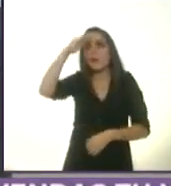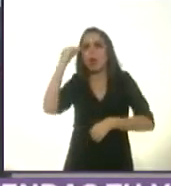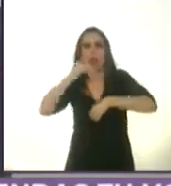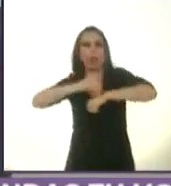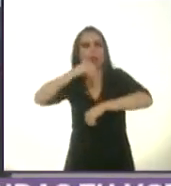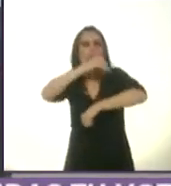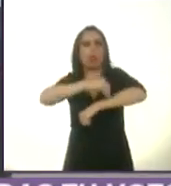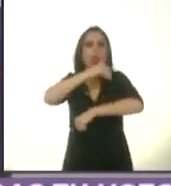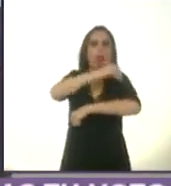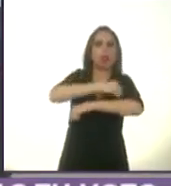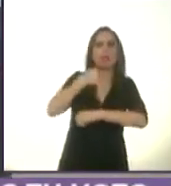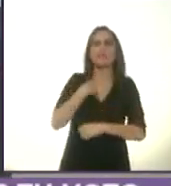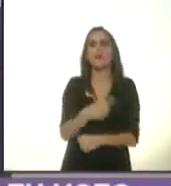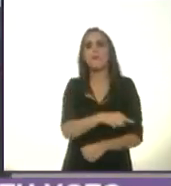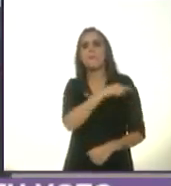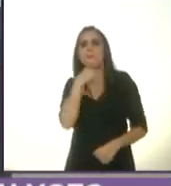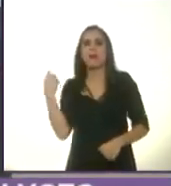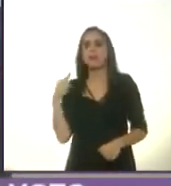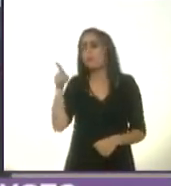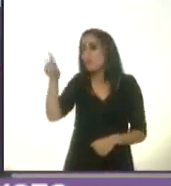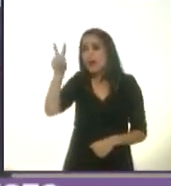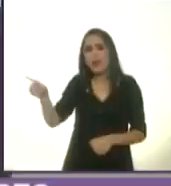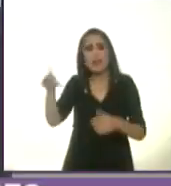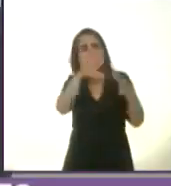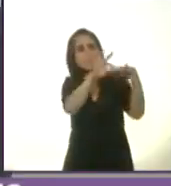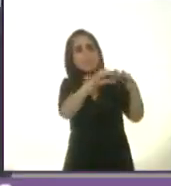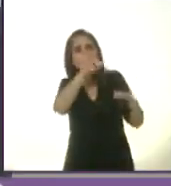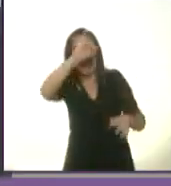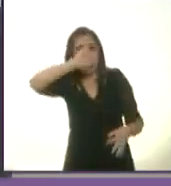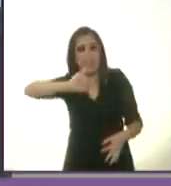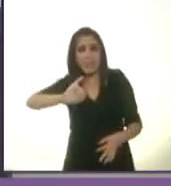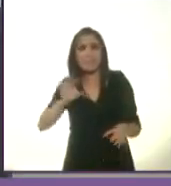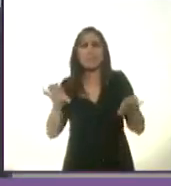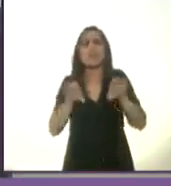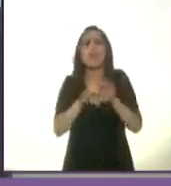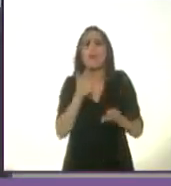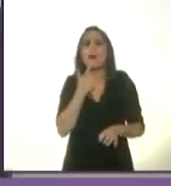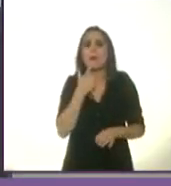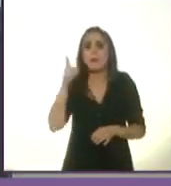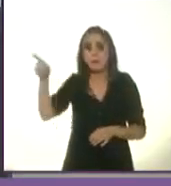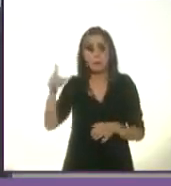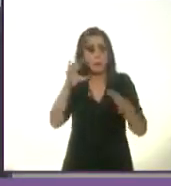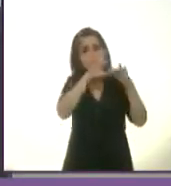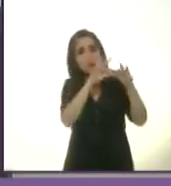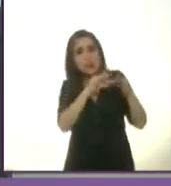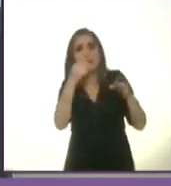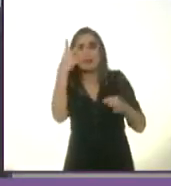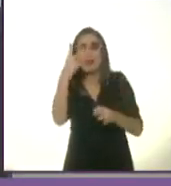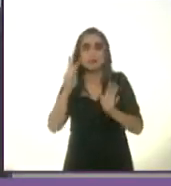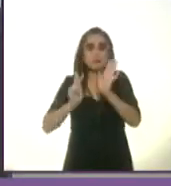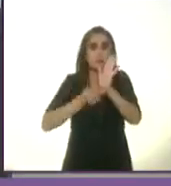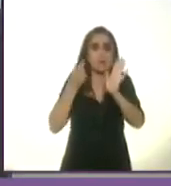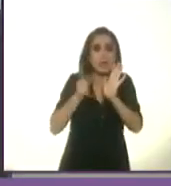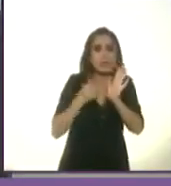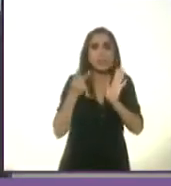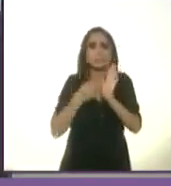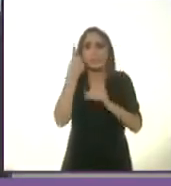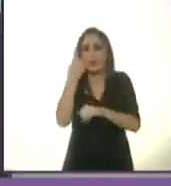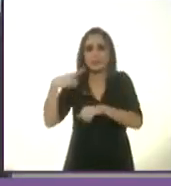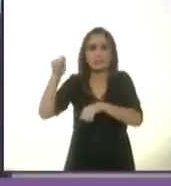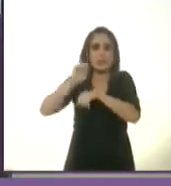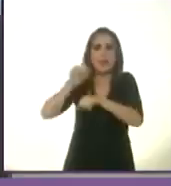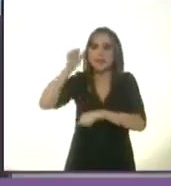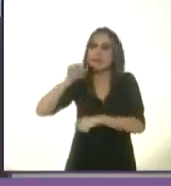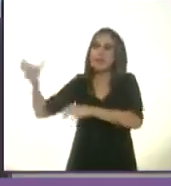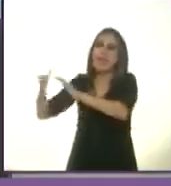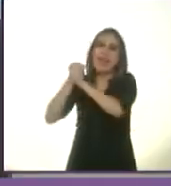derrota que no vas a poder explicarle a tu jefe que aún viniendo a sacarte a pasear dos veces a la semana tomándote de la